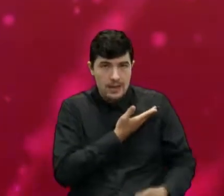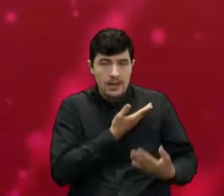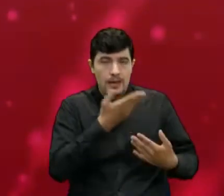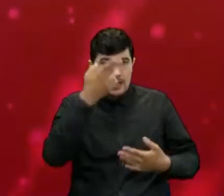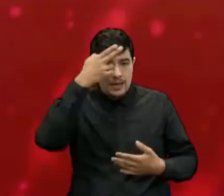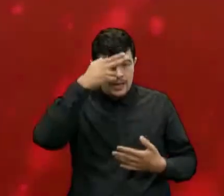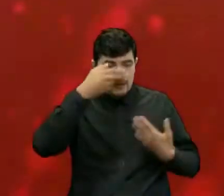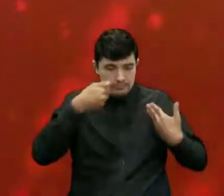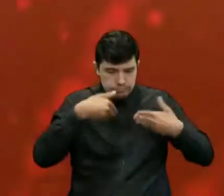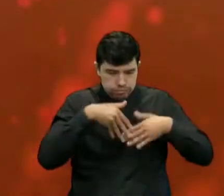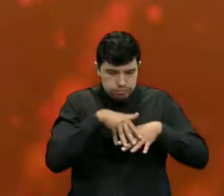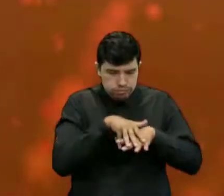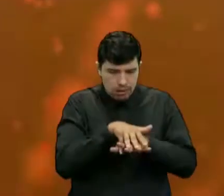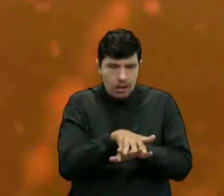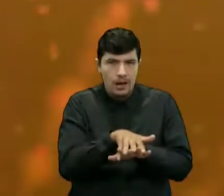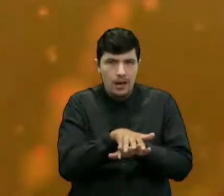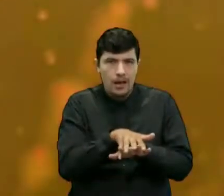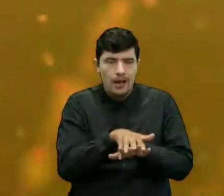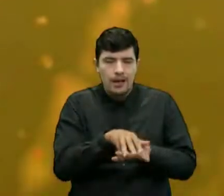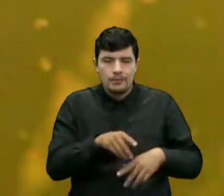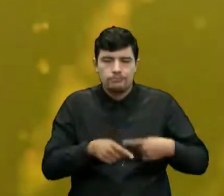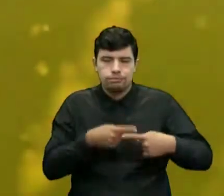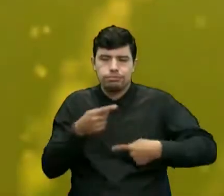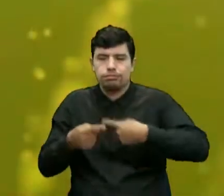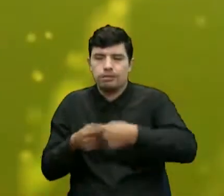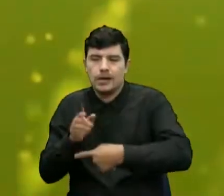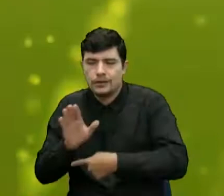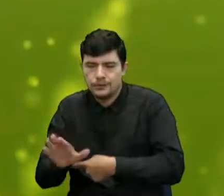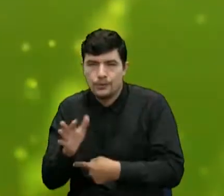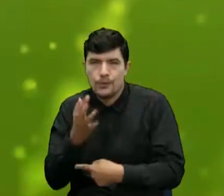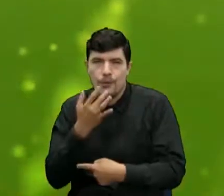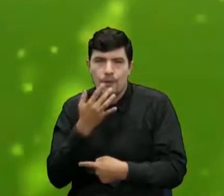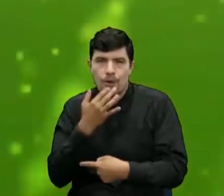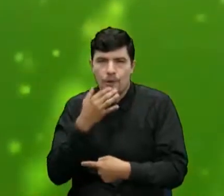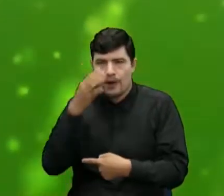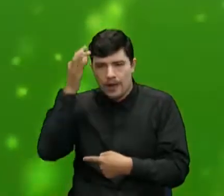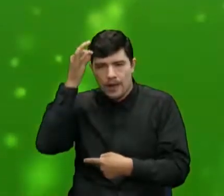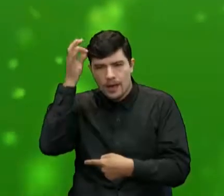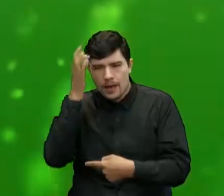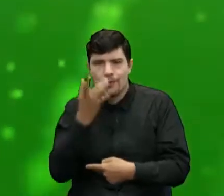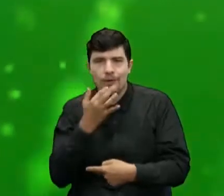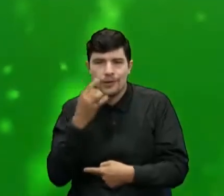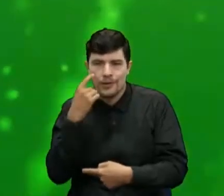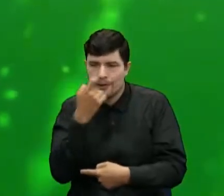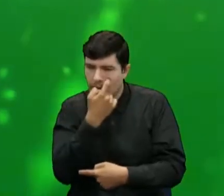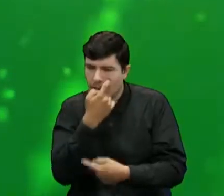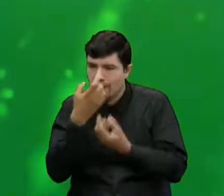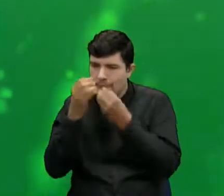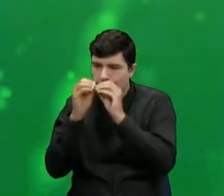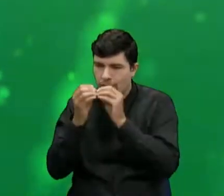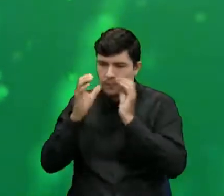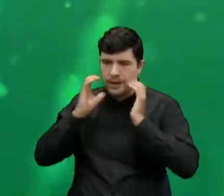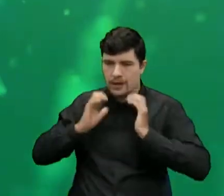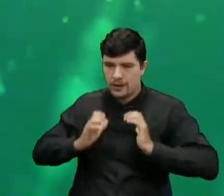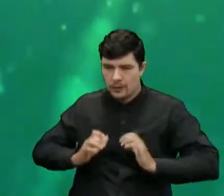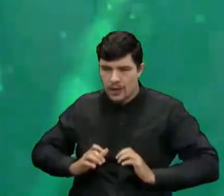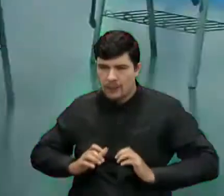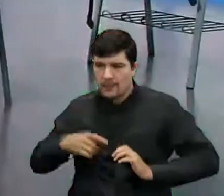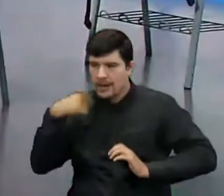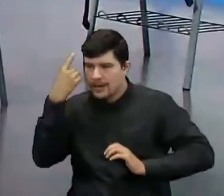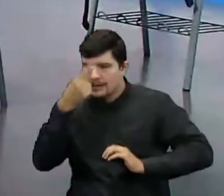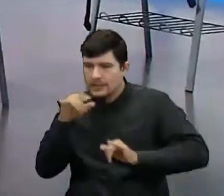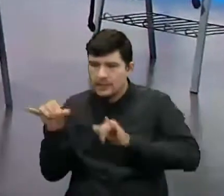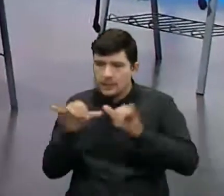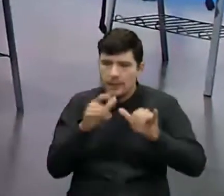color del cabello El tipo de sangre El color de la piel Cierto La contextura La contextura Si es